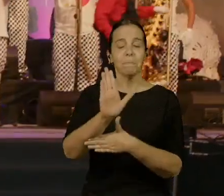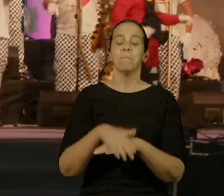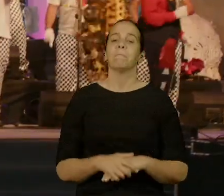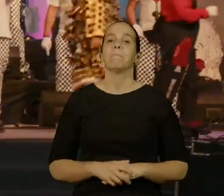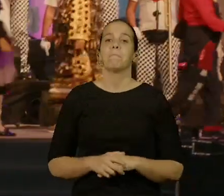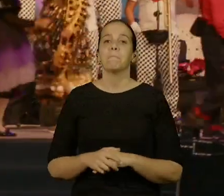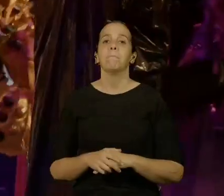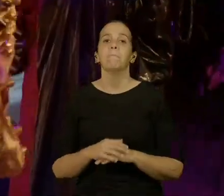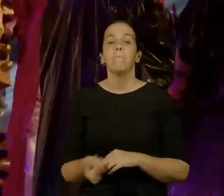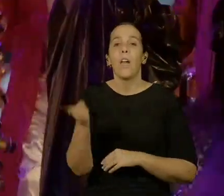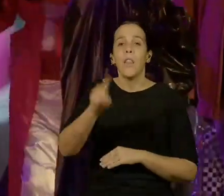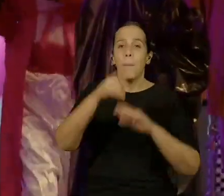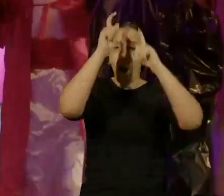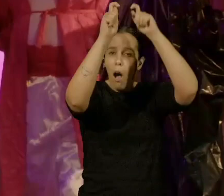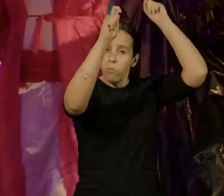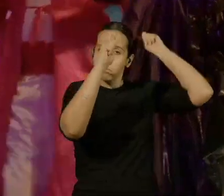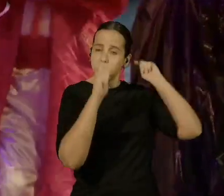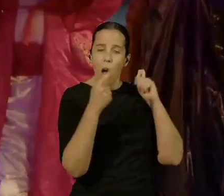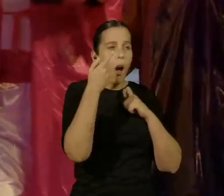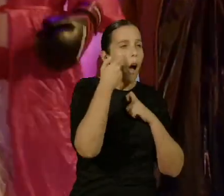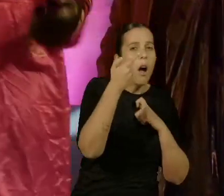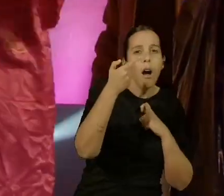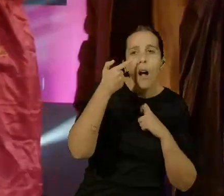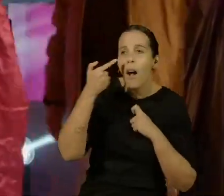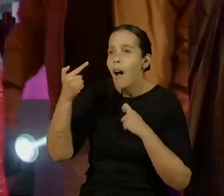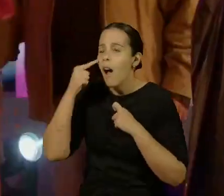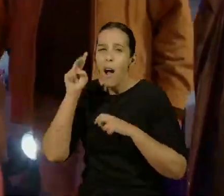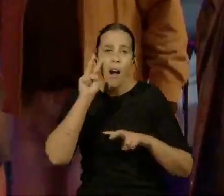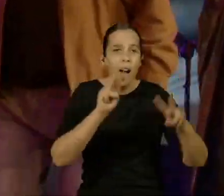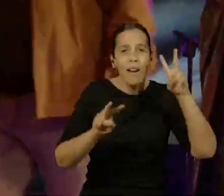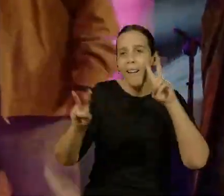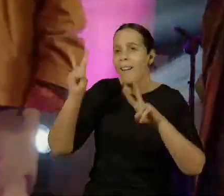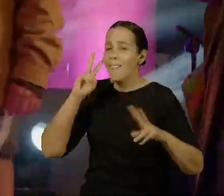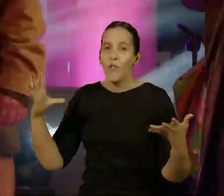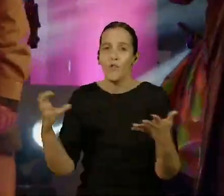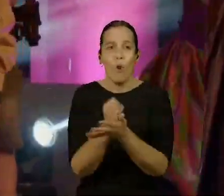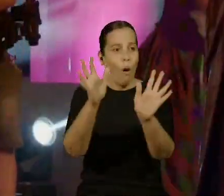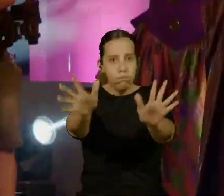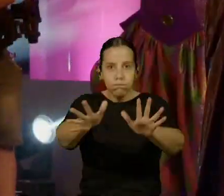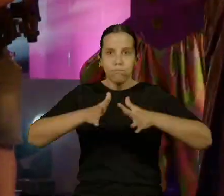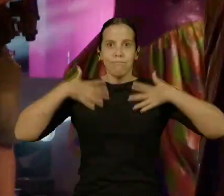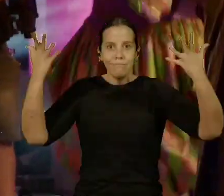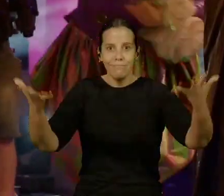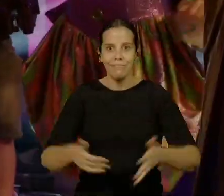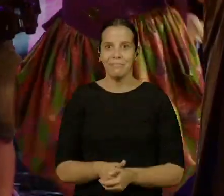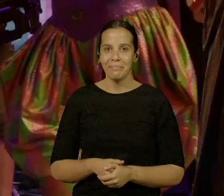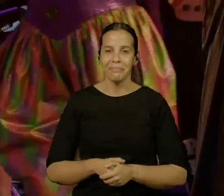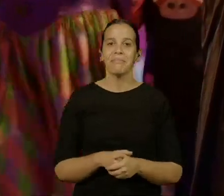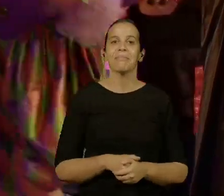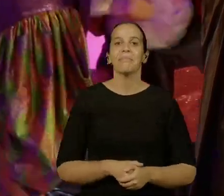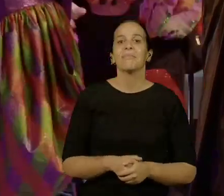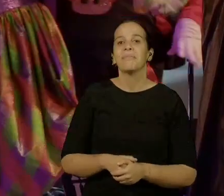la careta solía ver cómo fue una explosión.